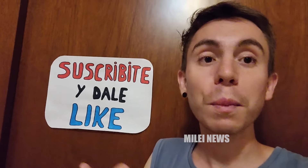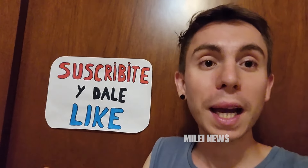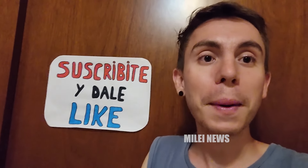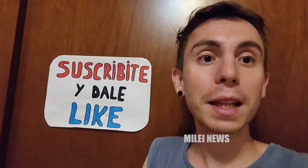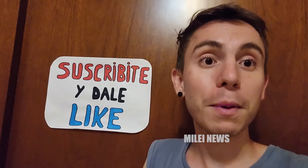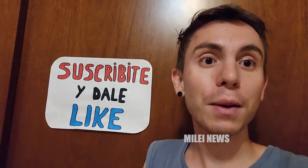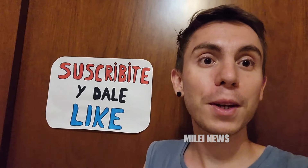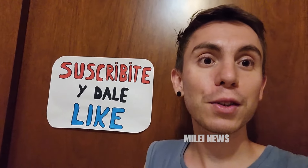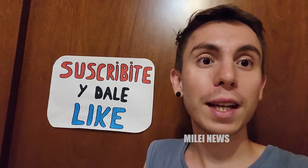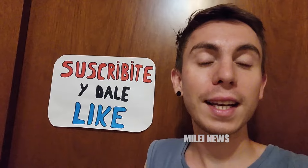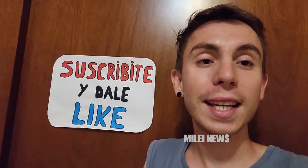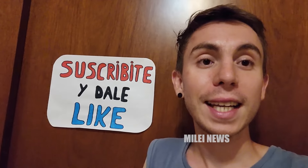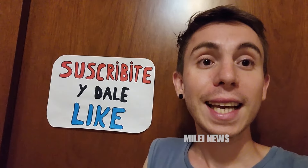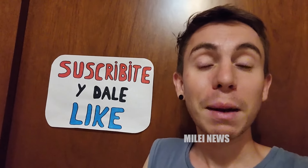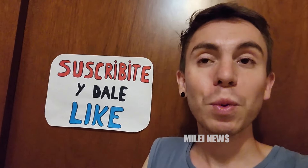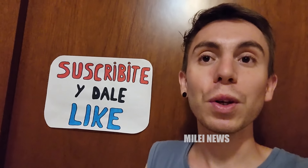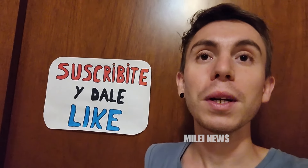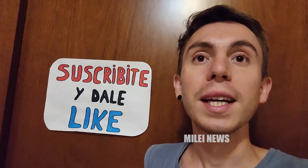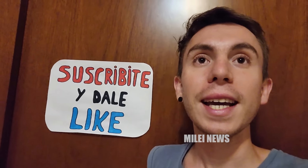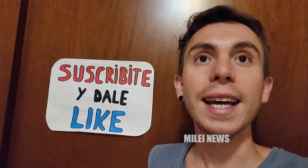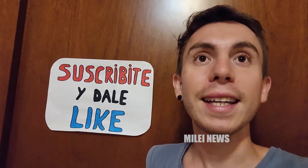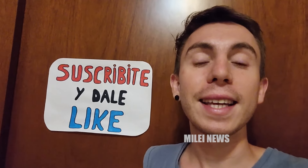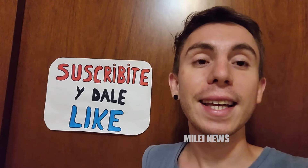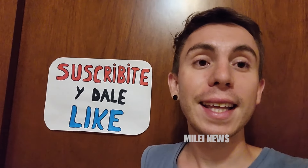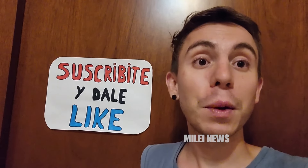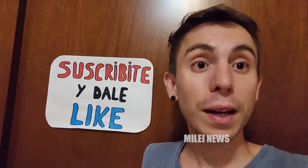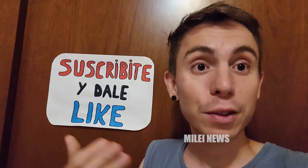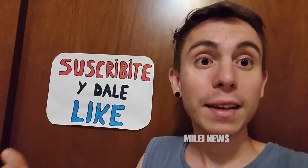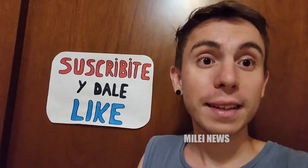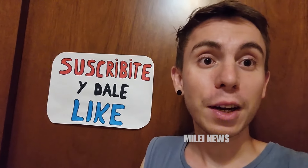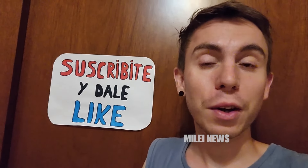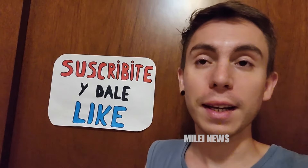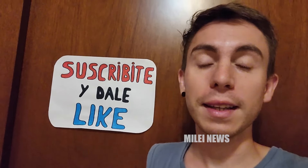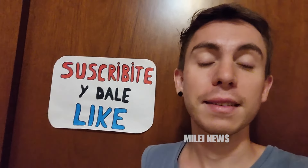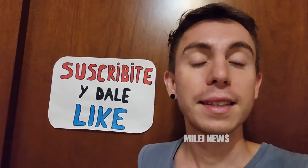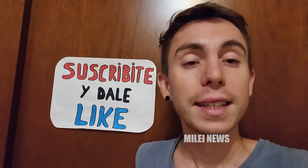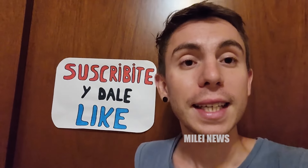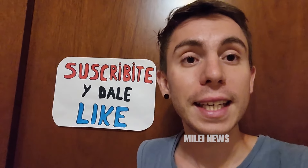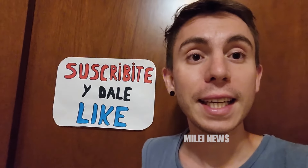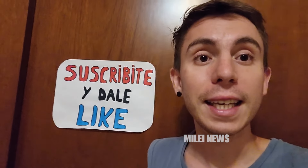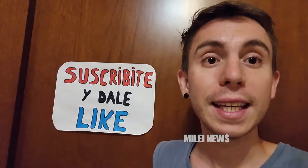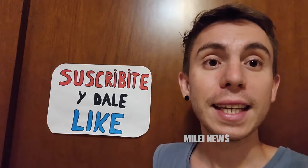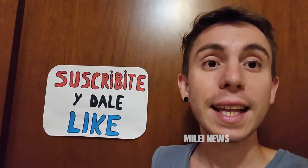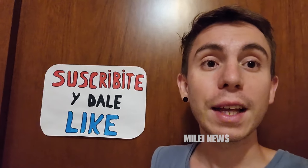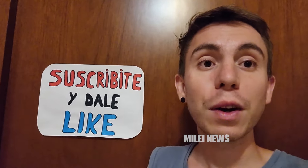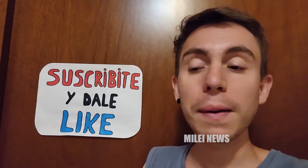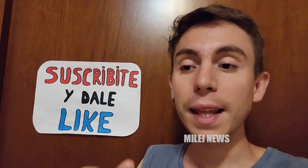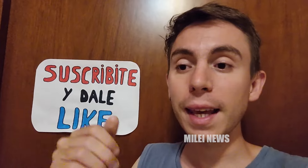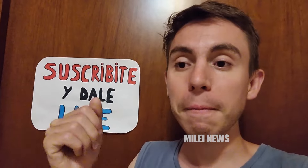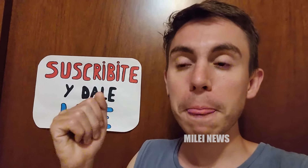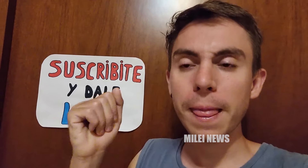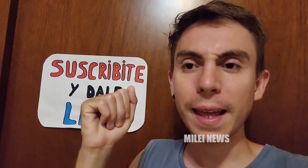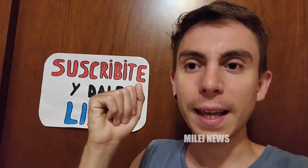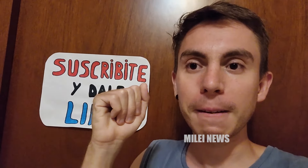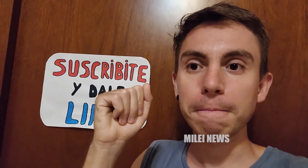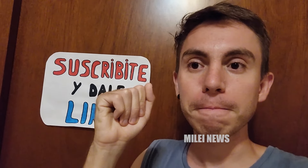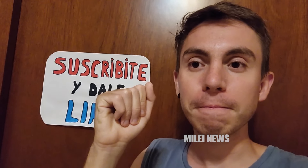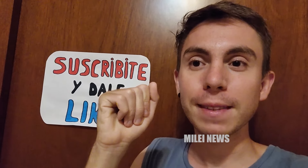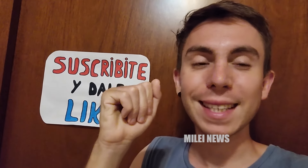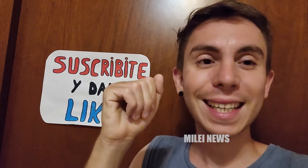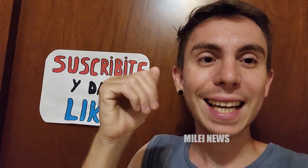económicamente por lo menos el el mundo este y cuáles son las ideas correctas y nada no habla de